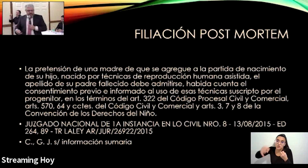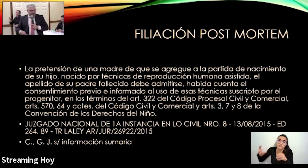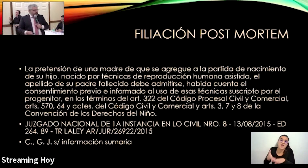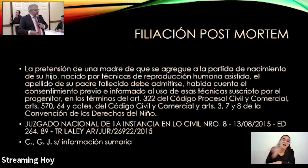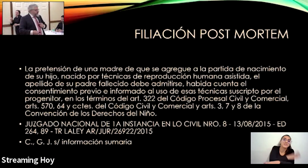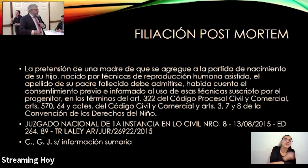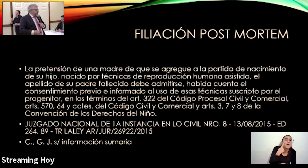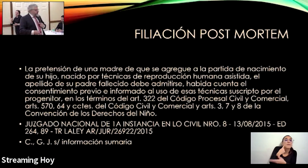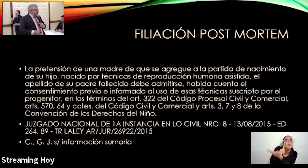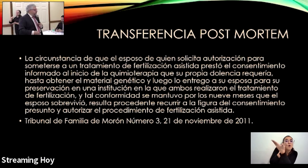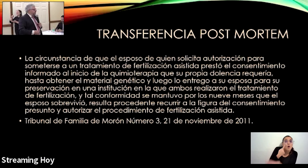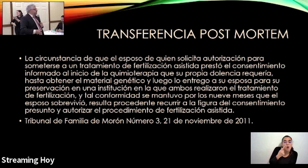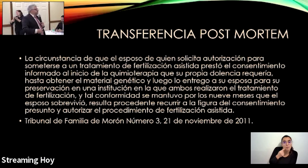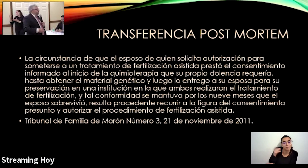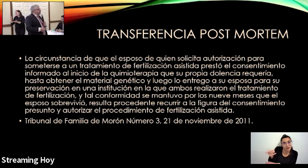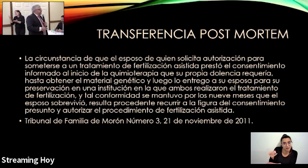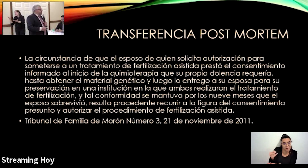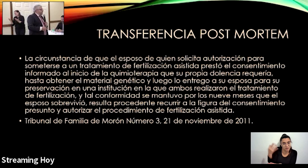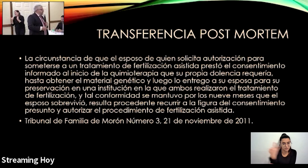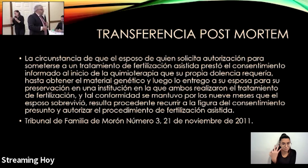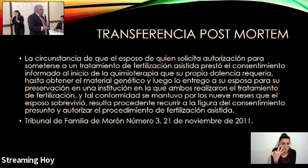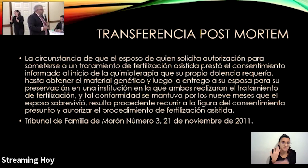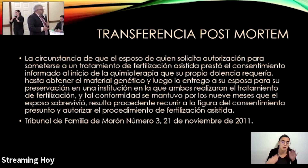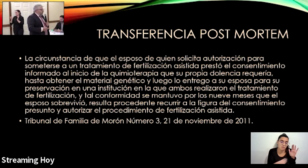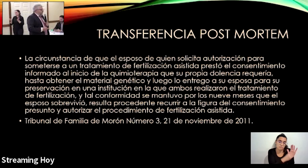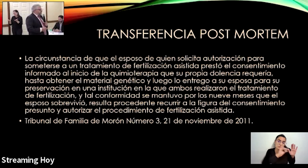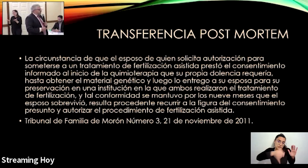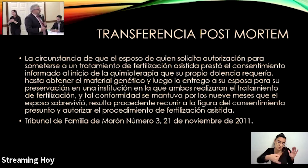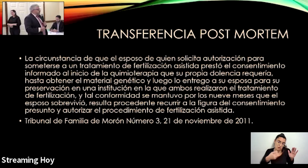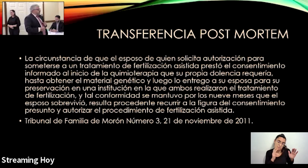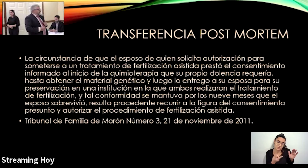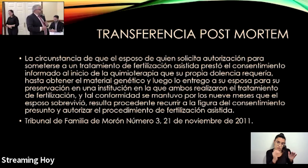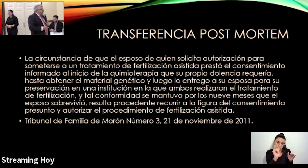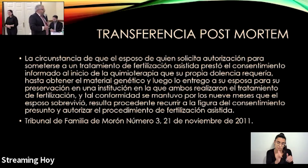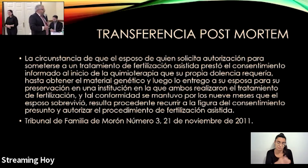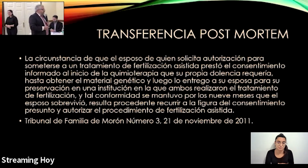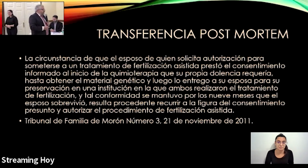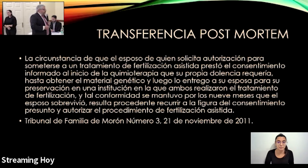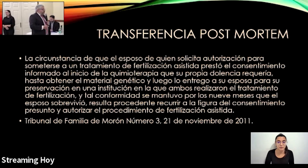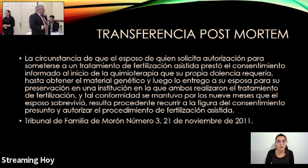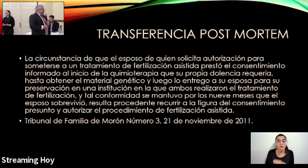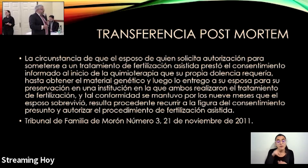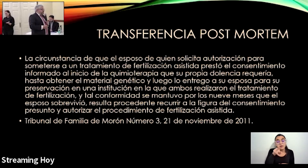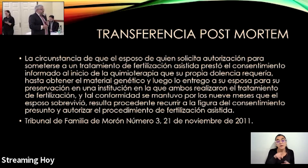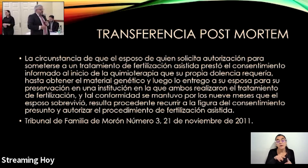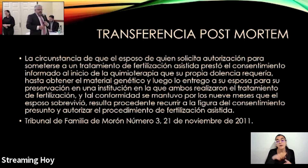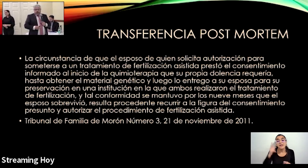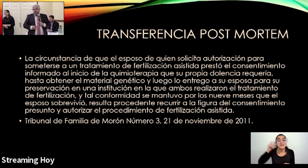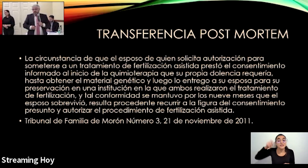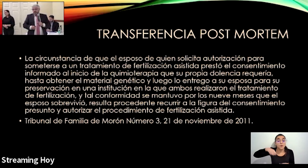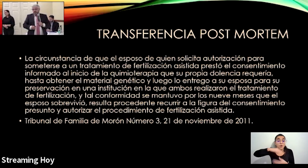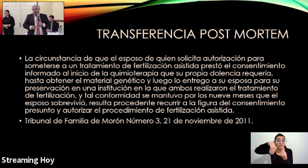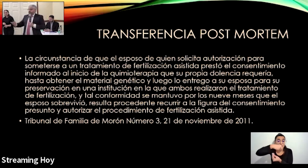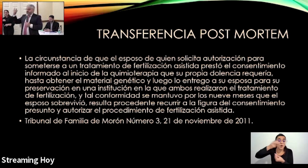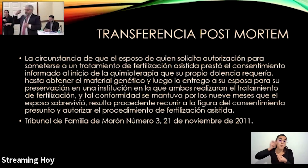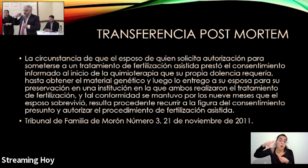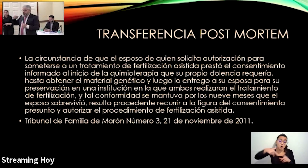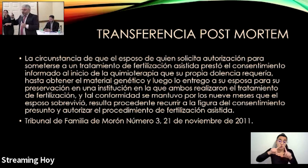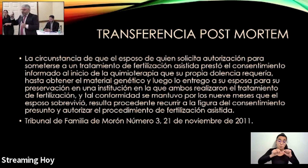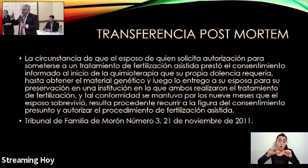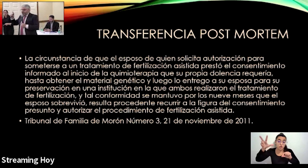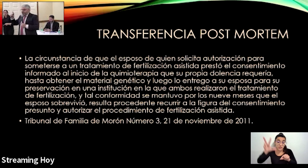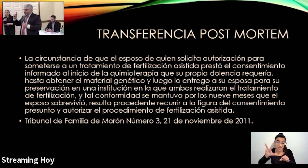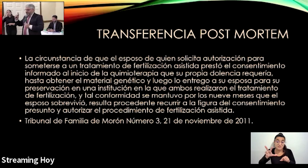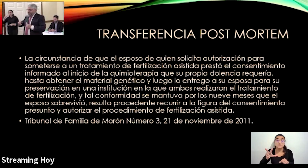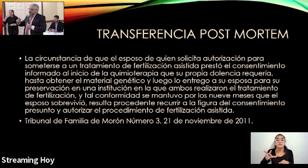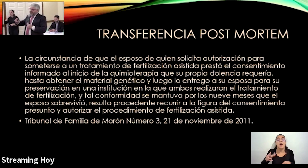manera especial y para la realización de la práctica. Este del Tribunal de Familia de Morón número 3 es del año